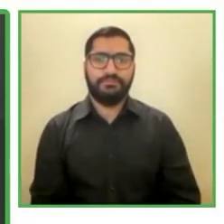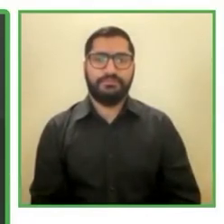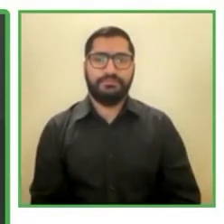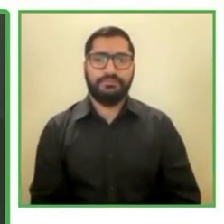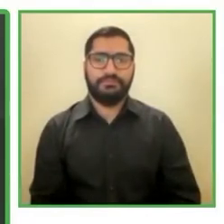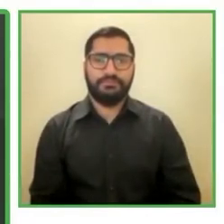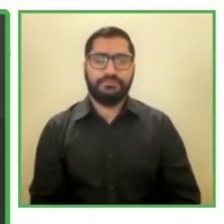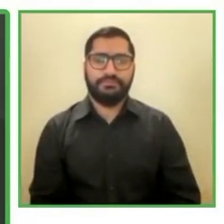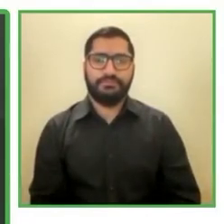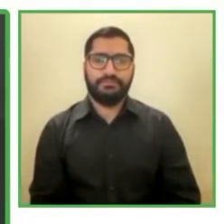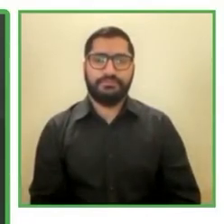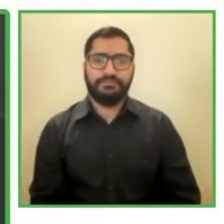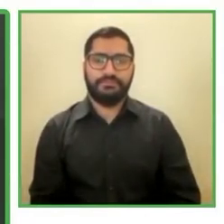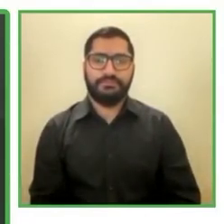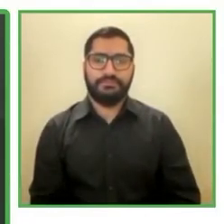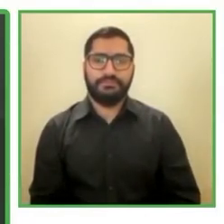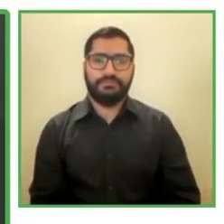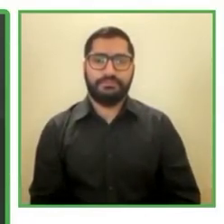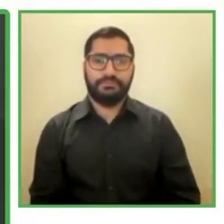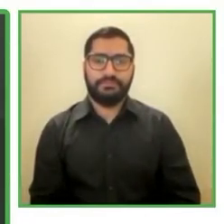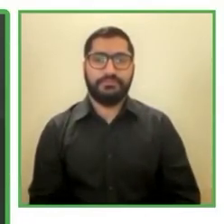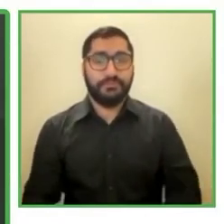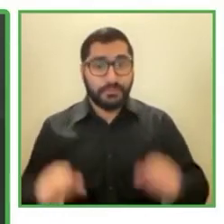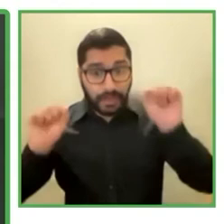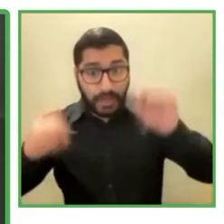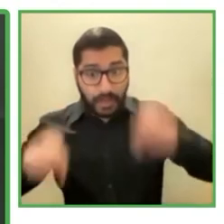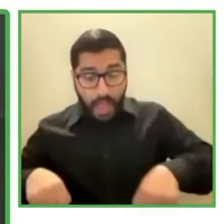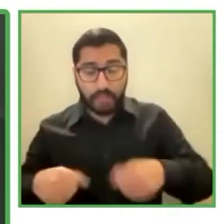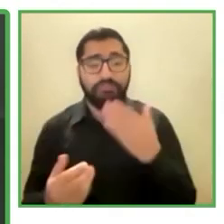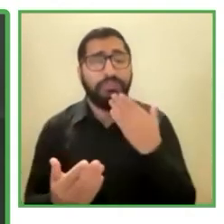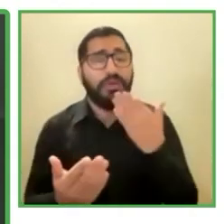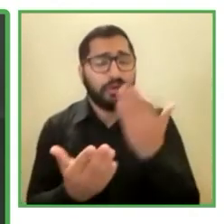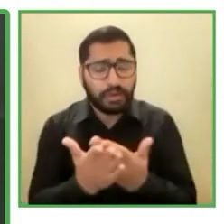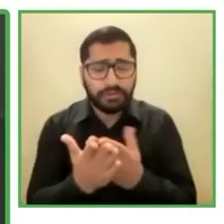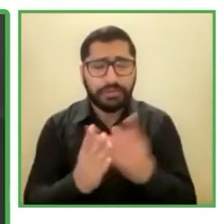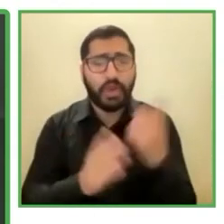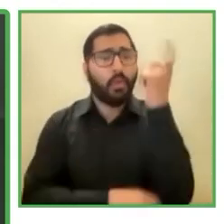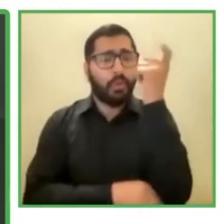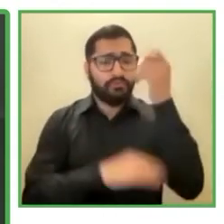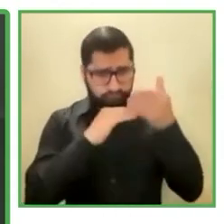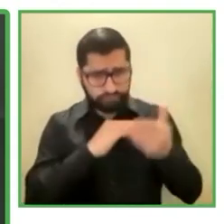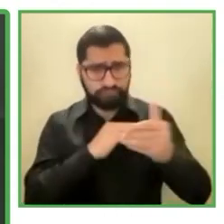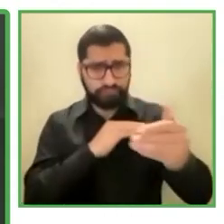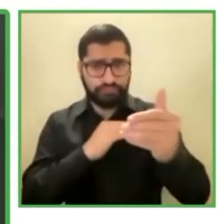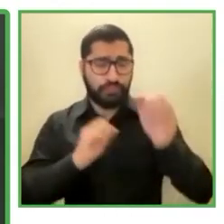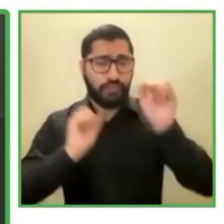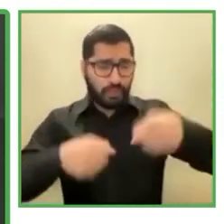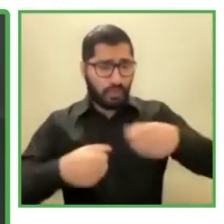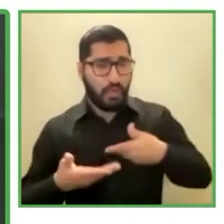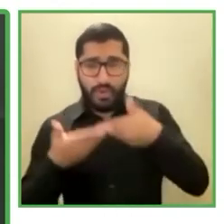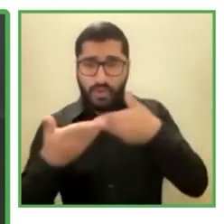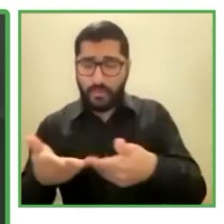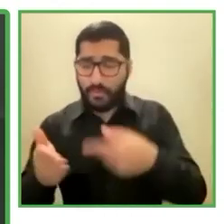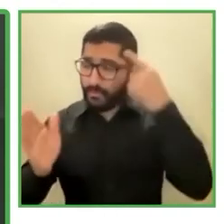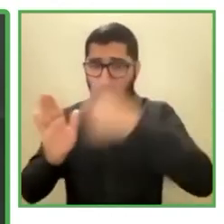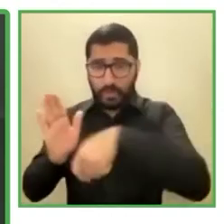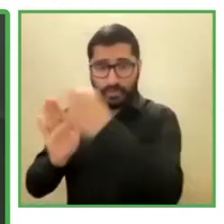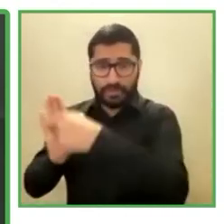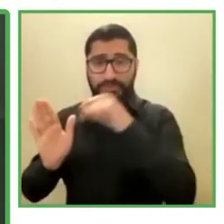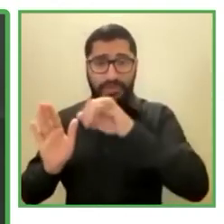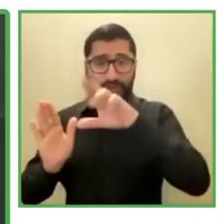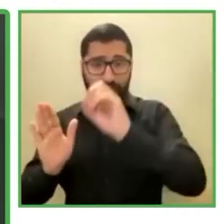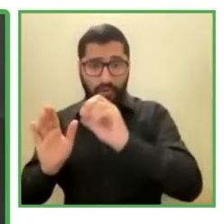Permítanme comenzar agradeciendo la invitación de Zero Project a esta importante conferencia para aportar en